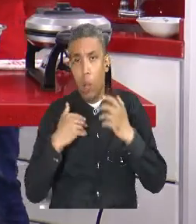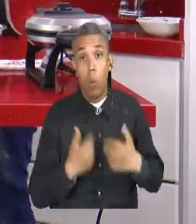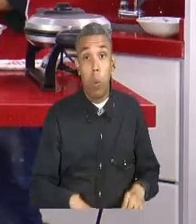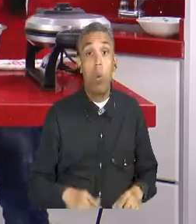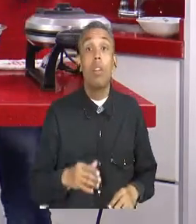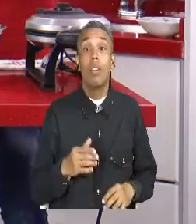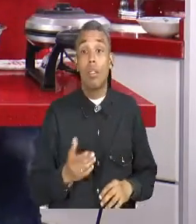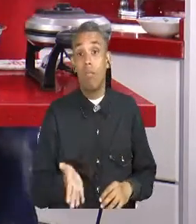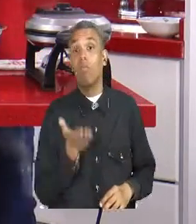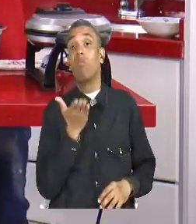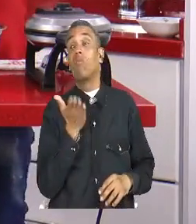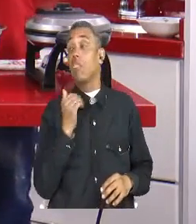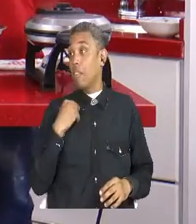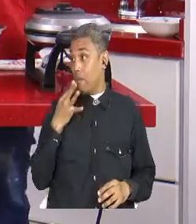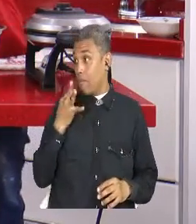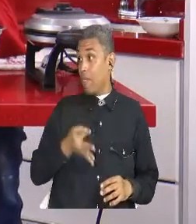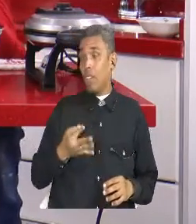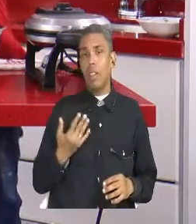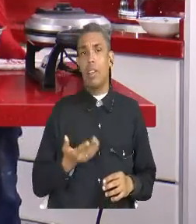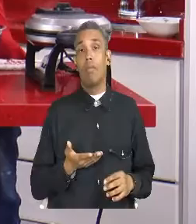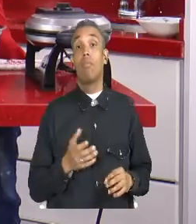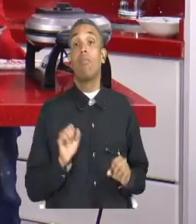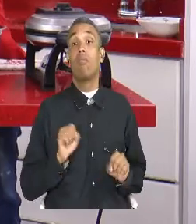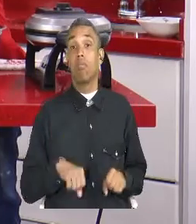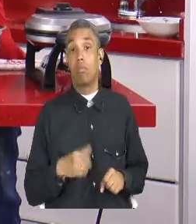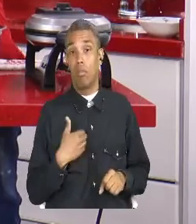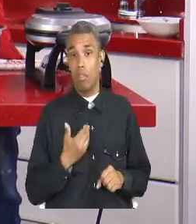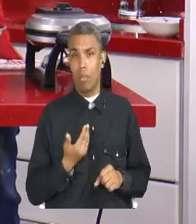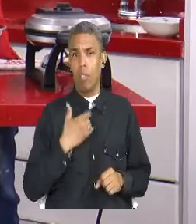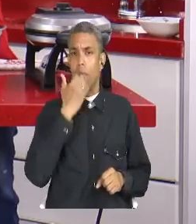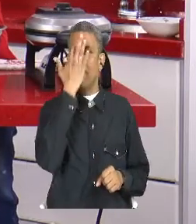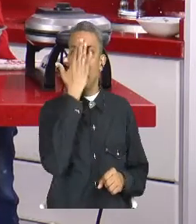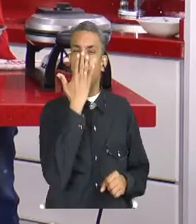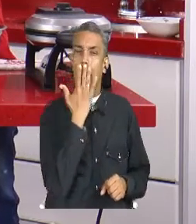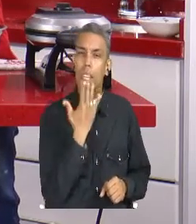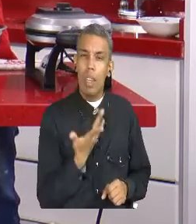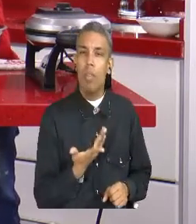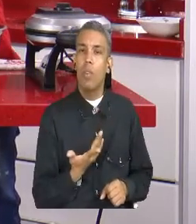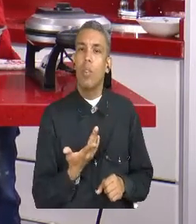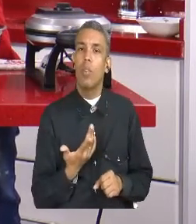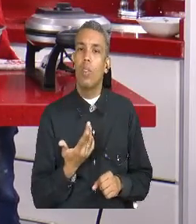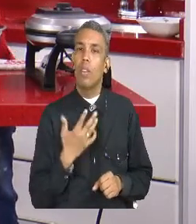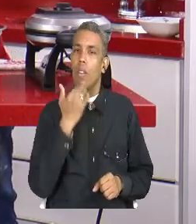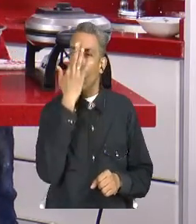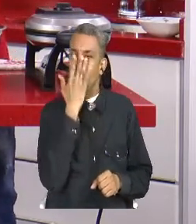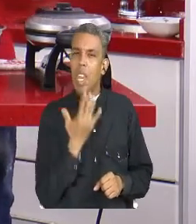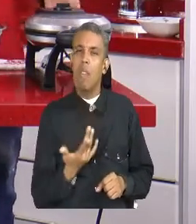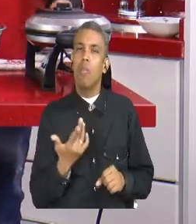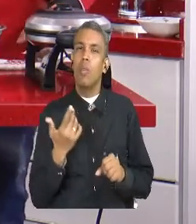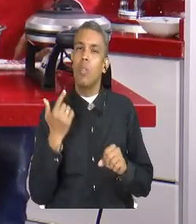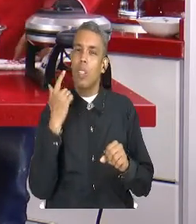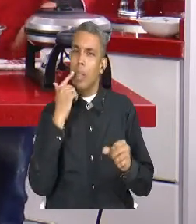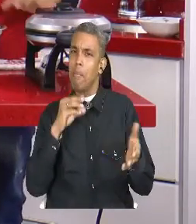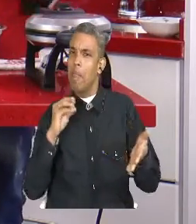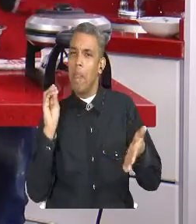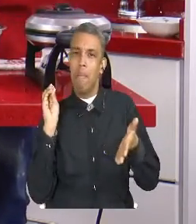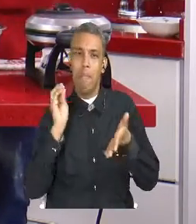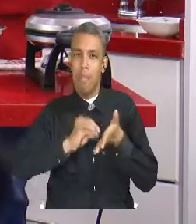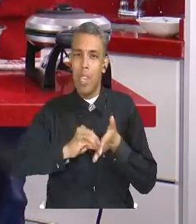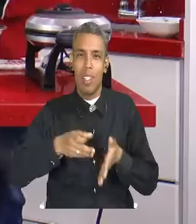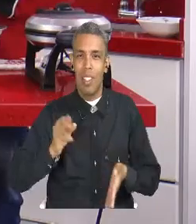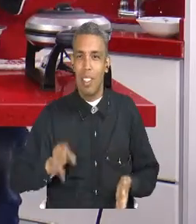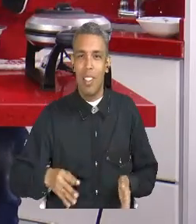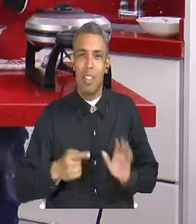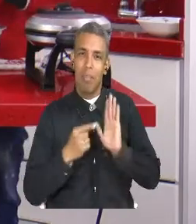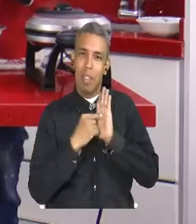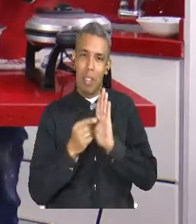baño. Sí, ¿verdad? No. Es muy chistoso porque en Facebook siempre está como ese meme. Ajá. Y yo siempre que lo veo digo, Dios mío. A mí me identifico